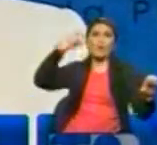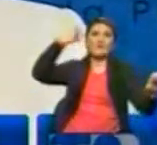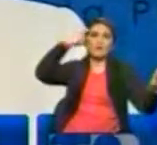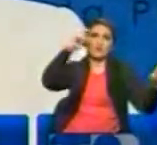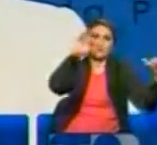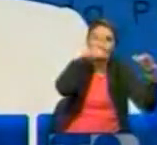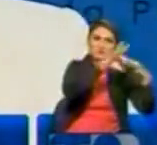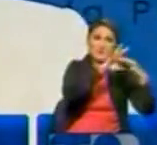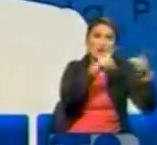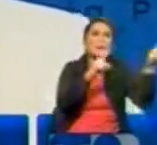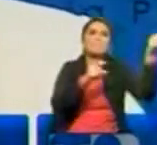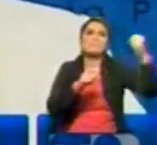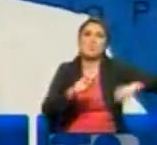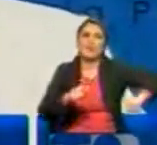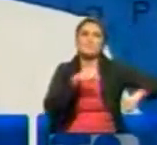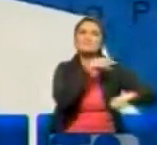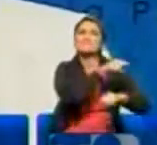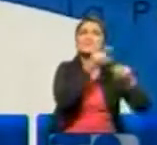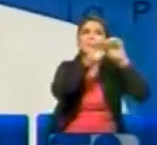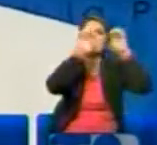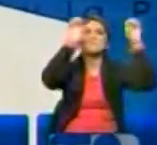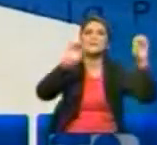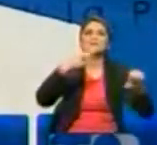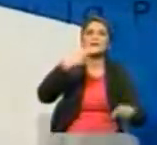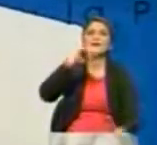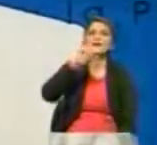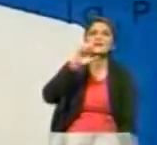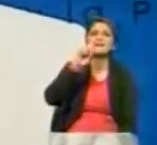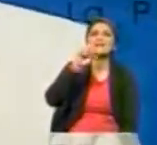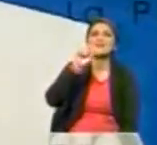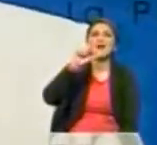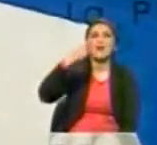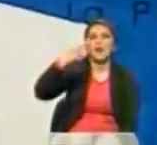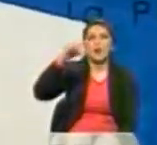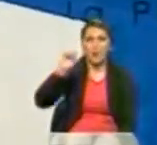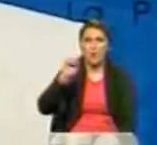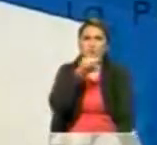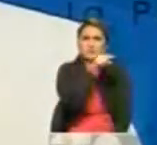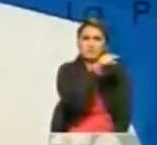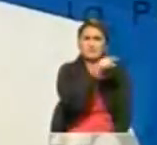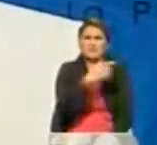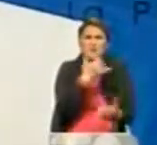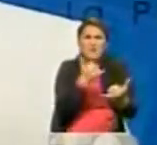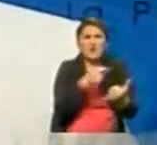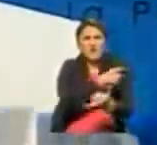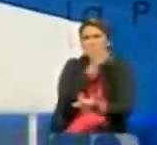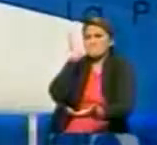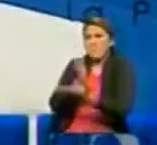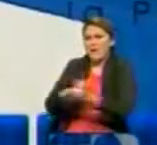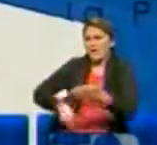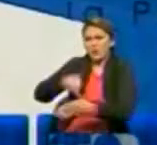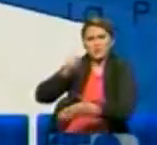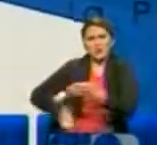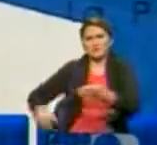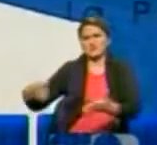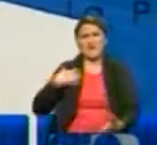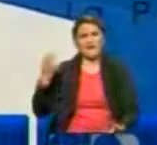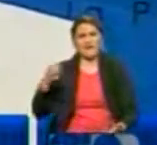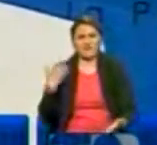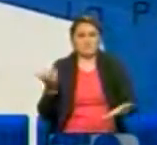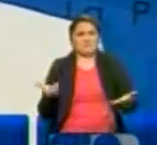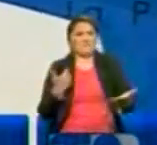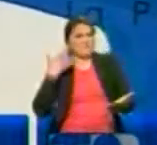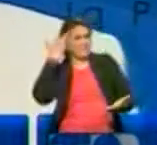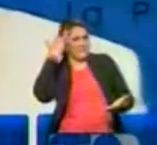perdió, Hidalgo Hidalgo. Ojalá que no sea esa misma influencia la que esté retrasando la recolección de basura a través